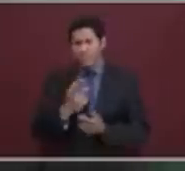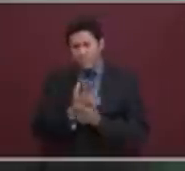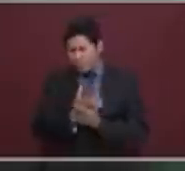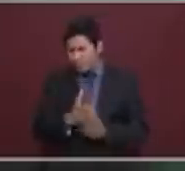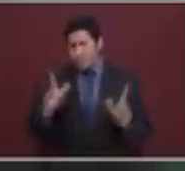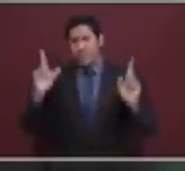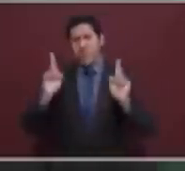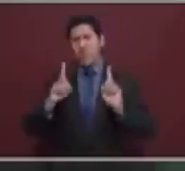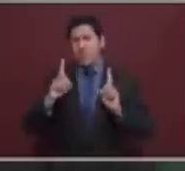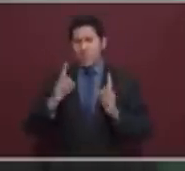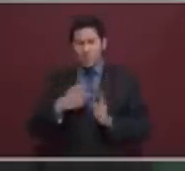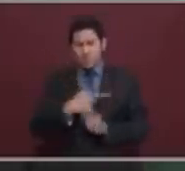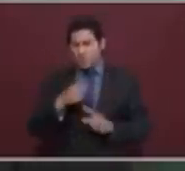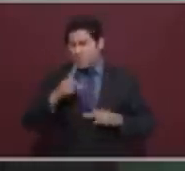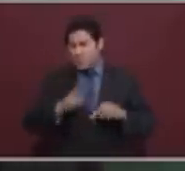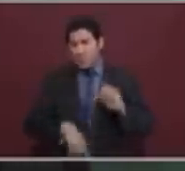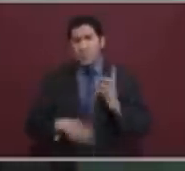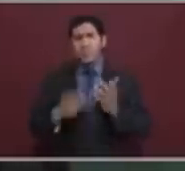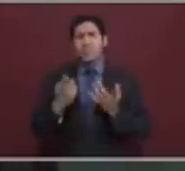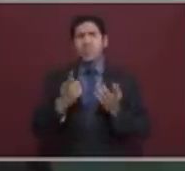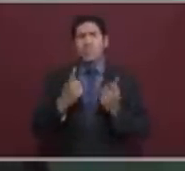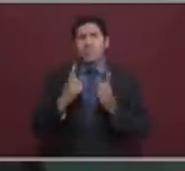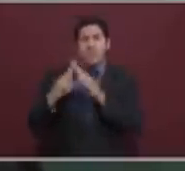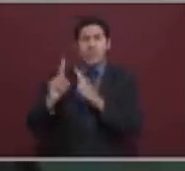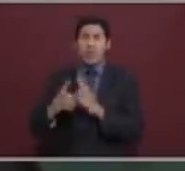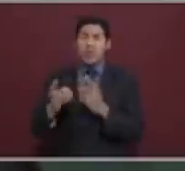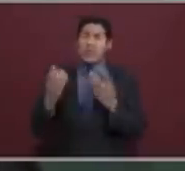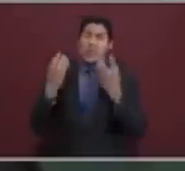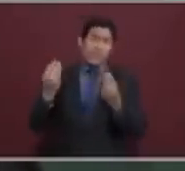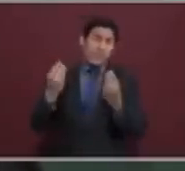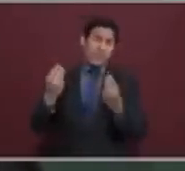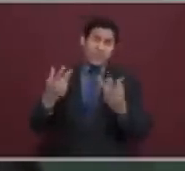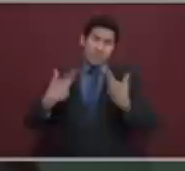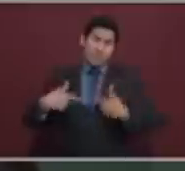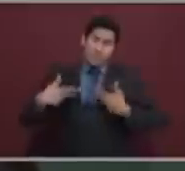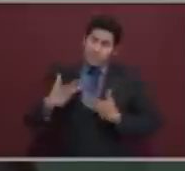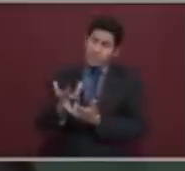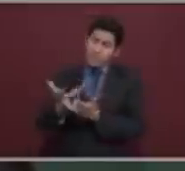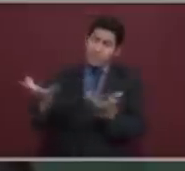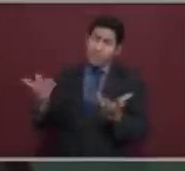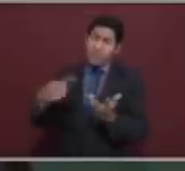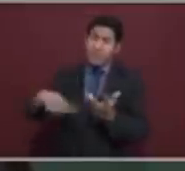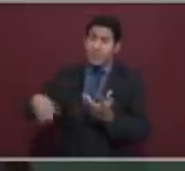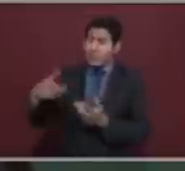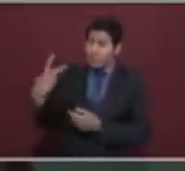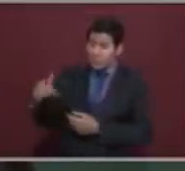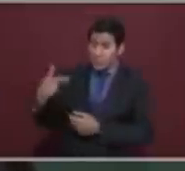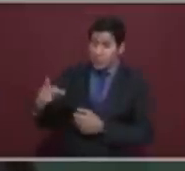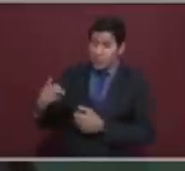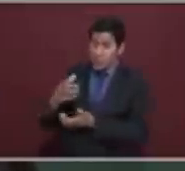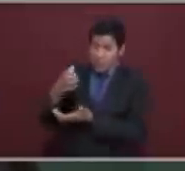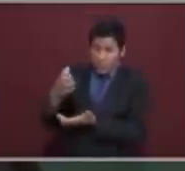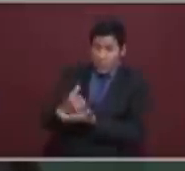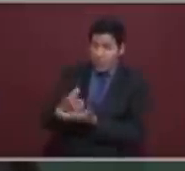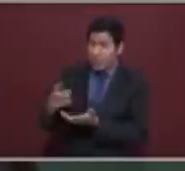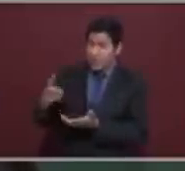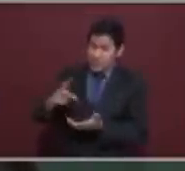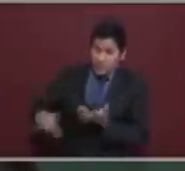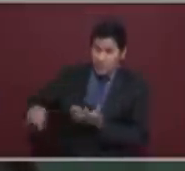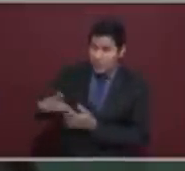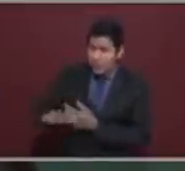y mucha gente sale de sus pueblos emigra